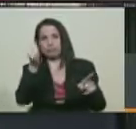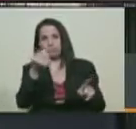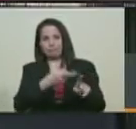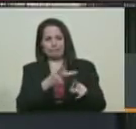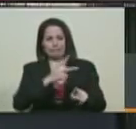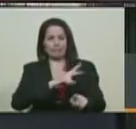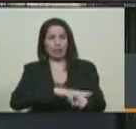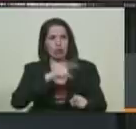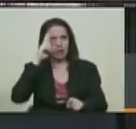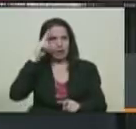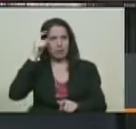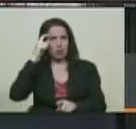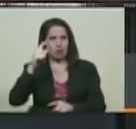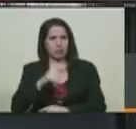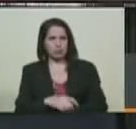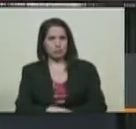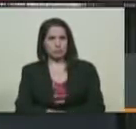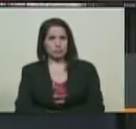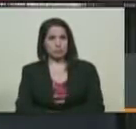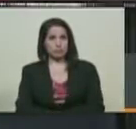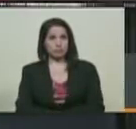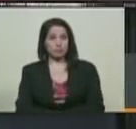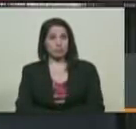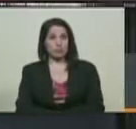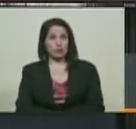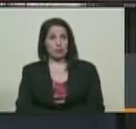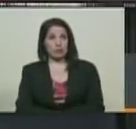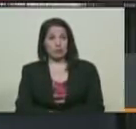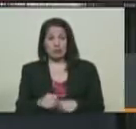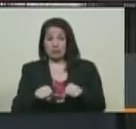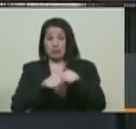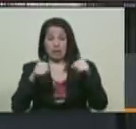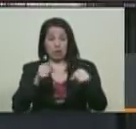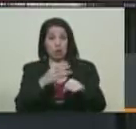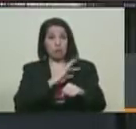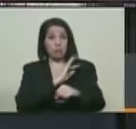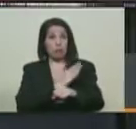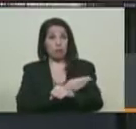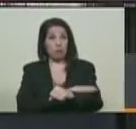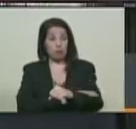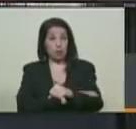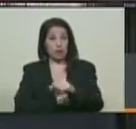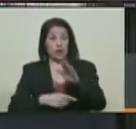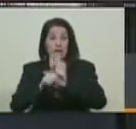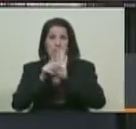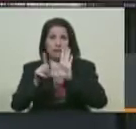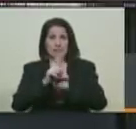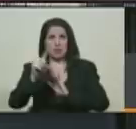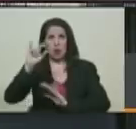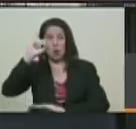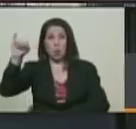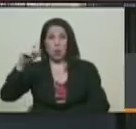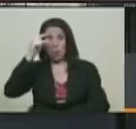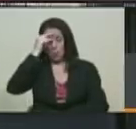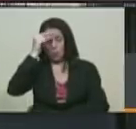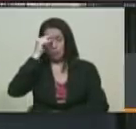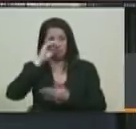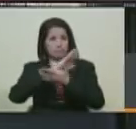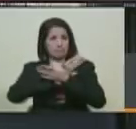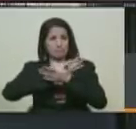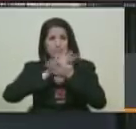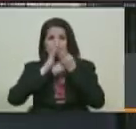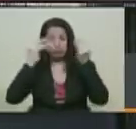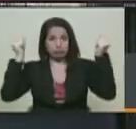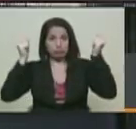que Ramos Alup. Si Ramos Alup dañó al Poder Legislativo, Julio Borges desapareció a la